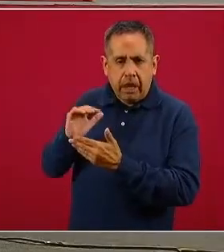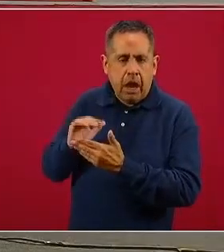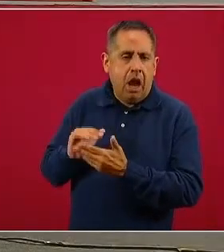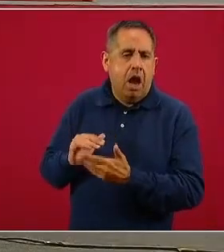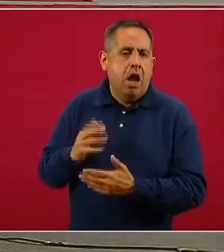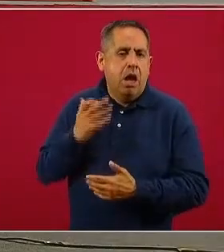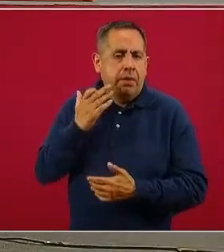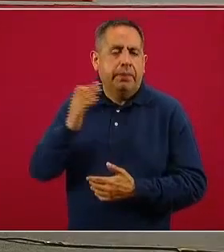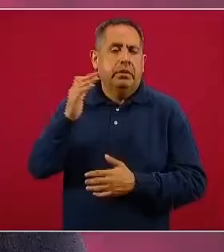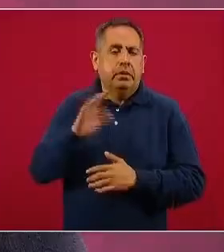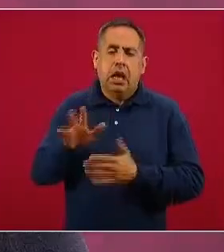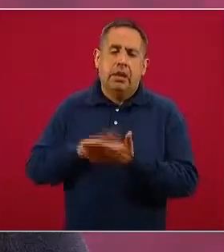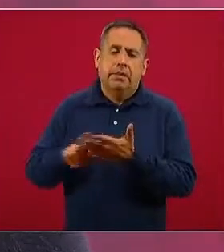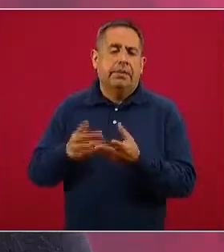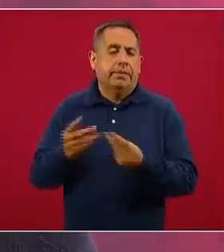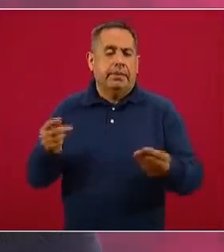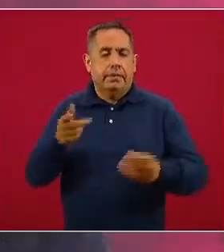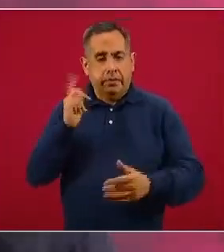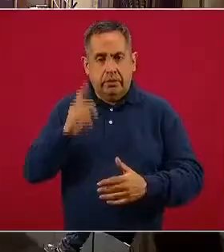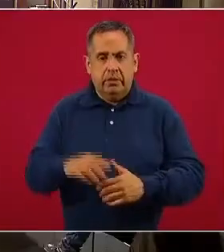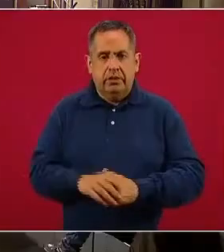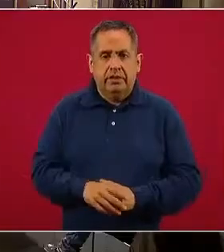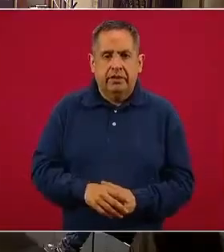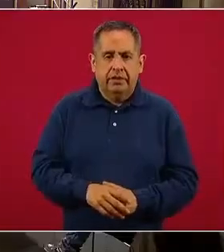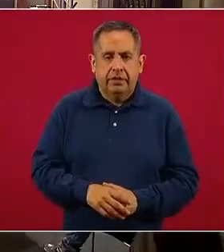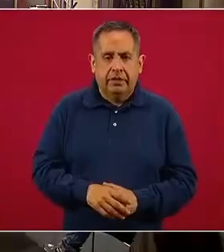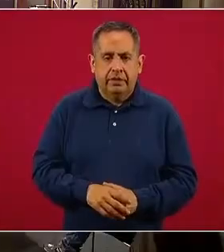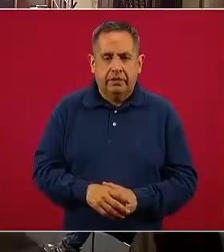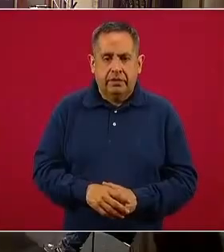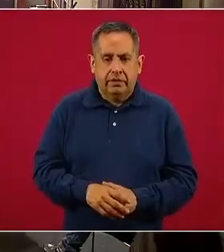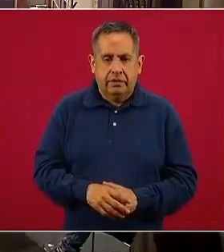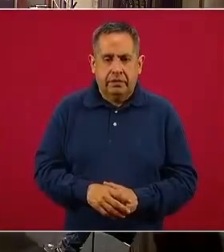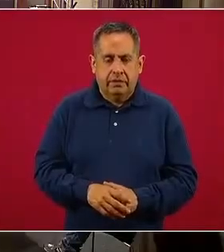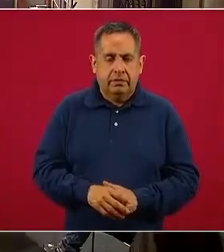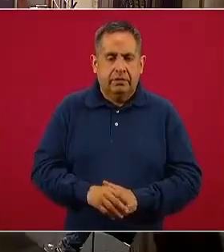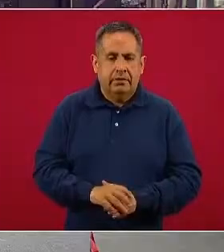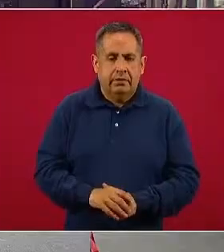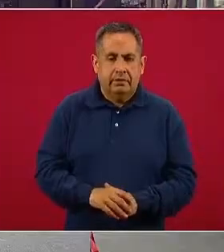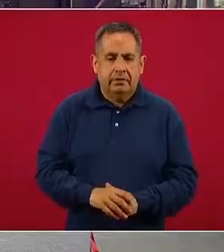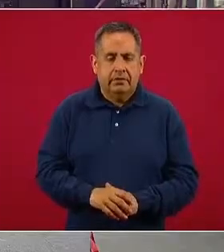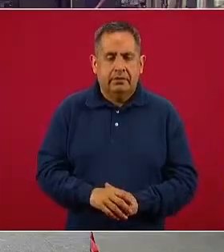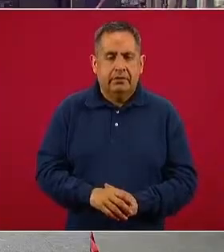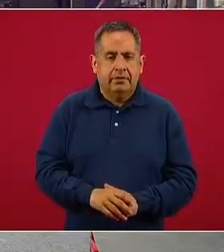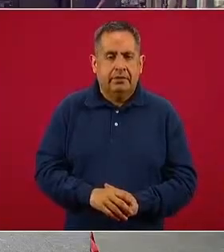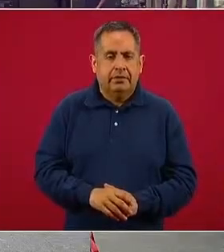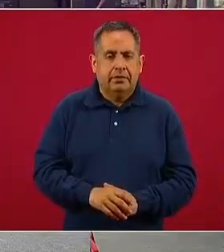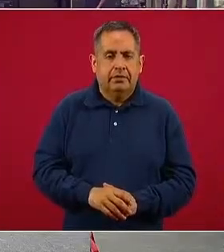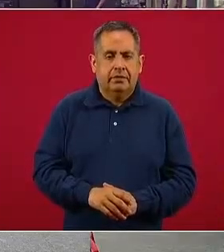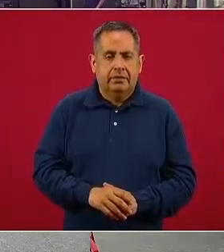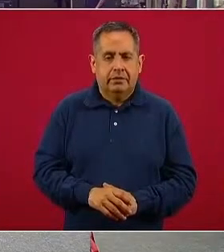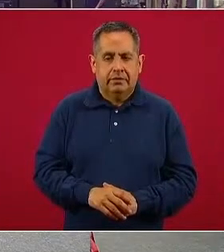momento pueda resolverse el problema. ¿Cómo no? Aquí, luego yo.